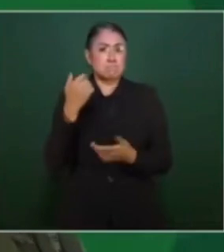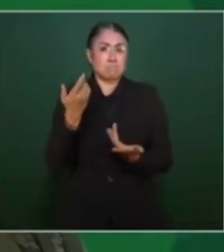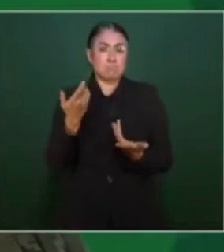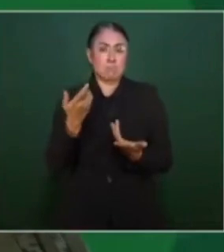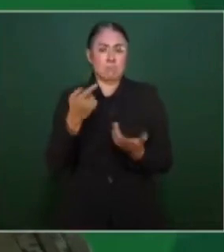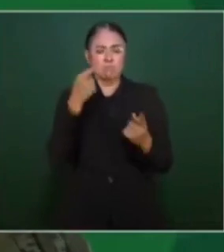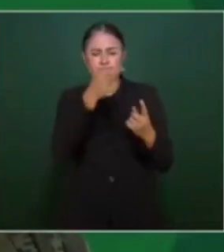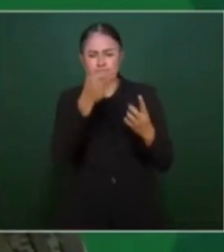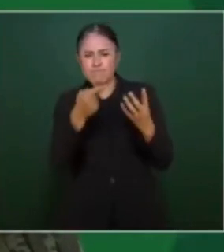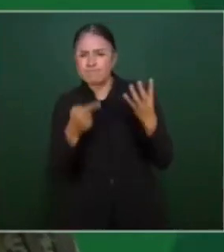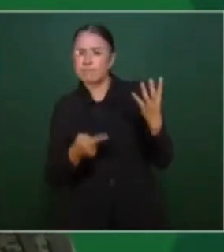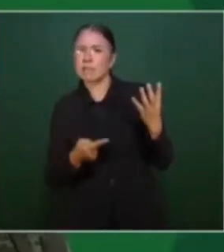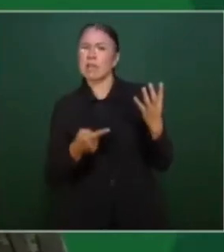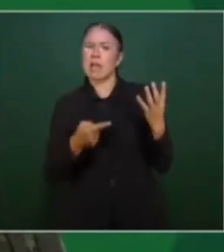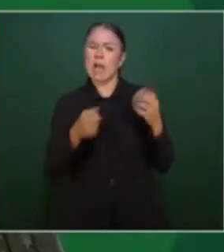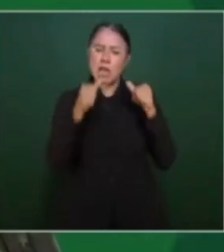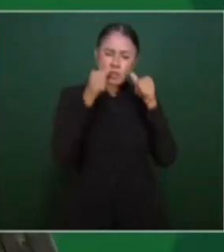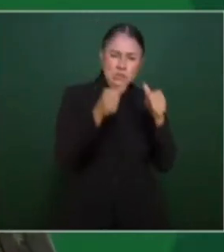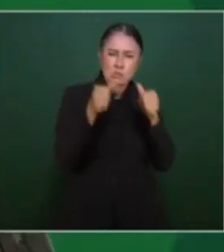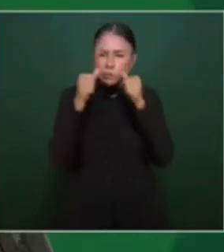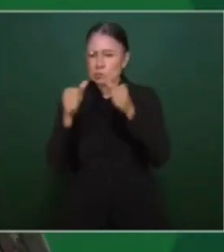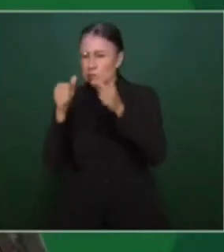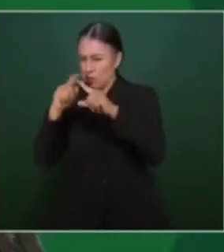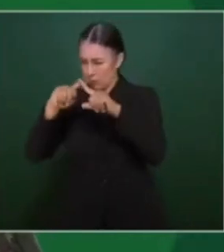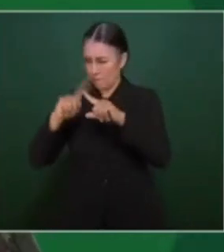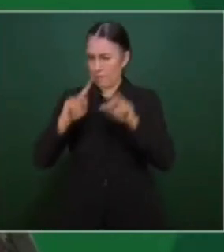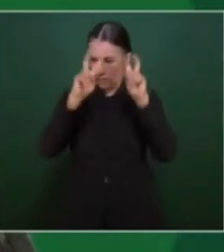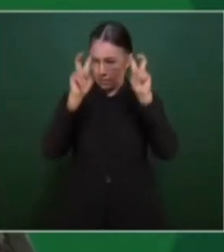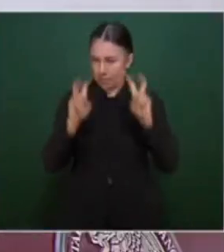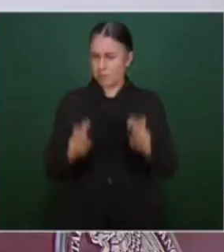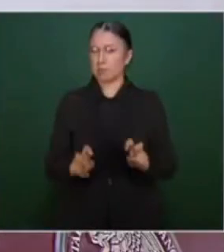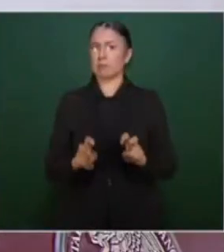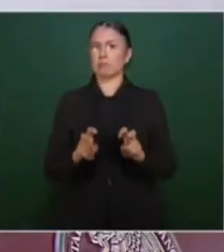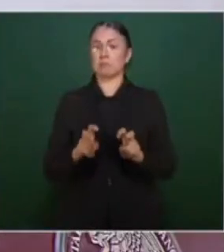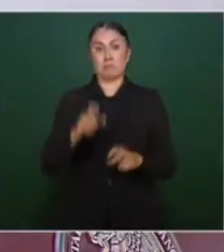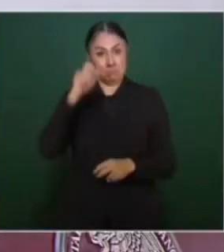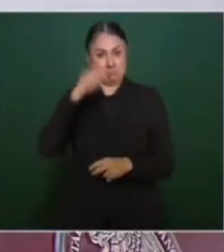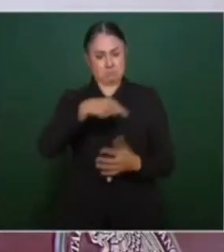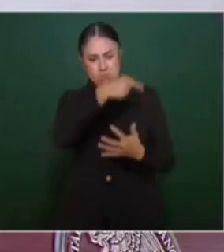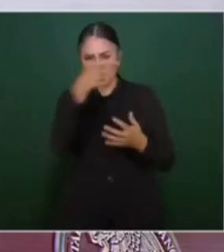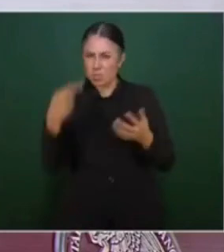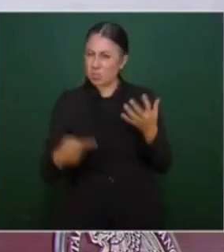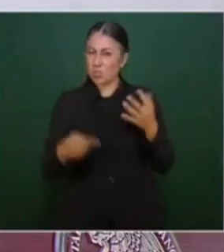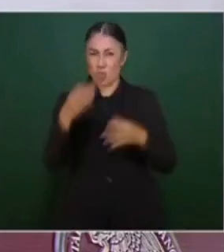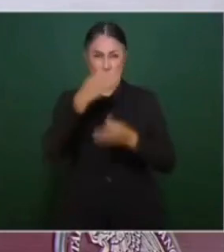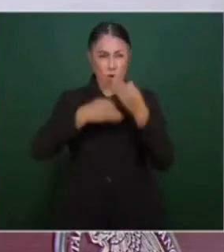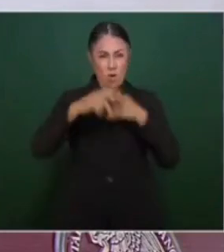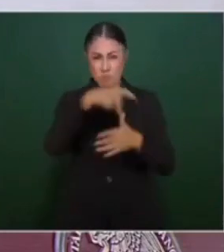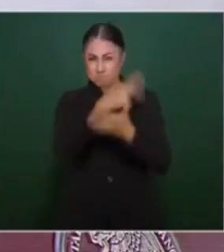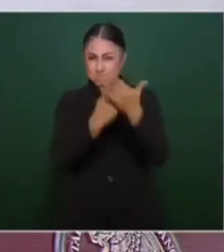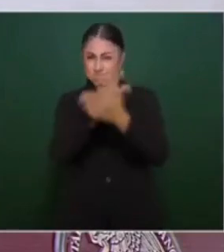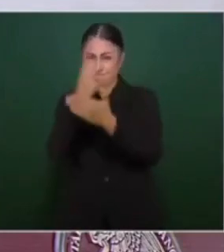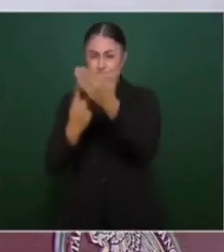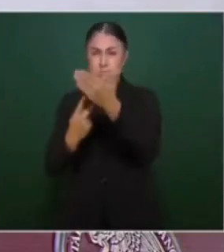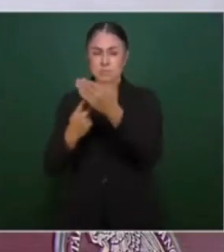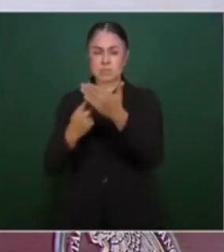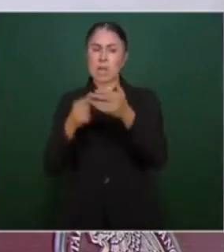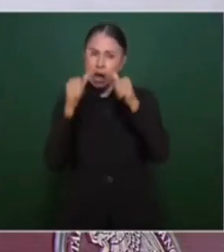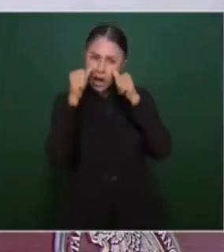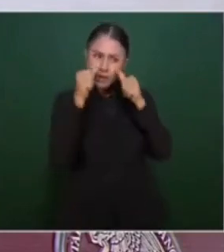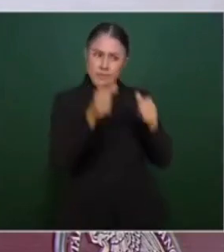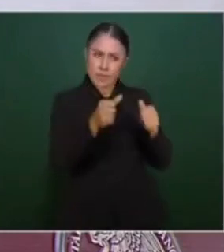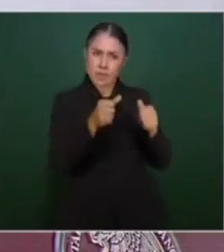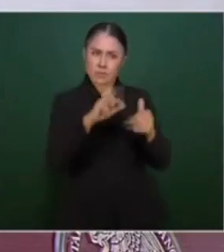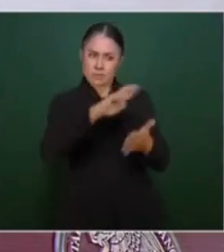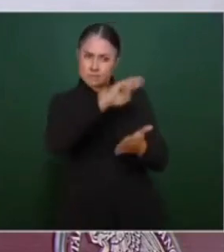cada uno para atender algo, también de forma conjunta atienden el origen del delito. También es